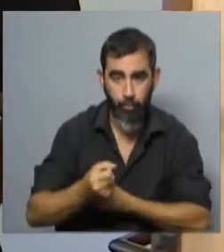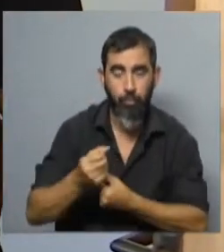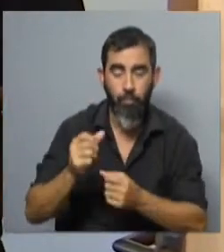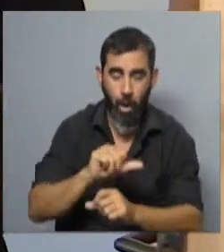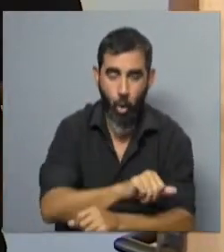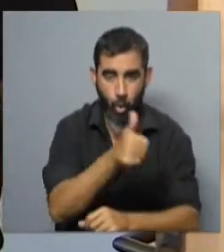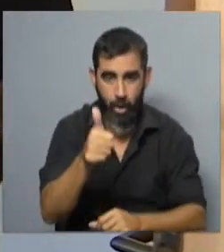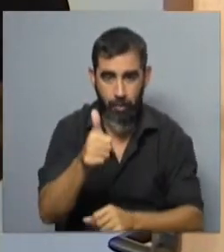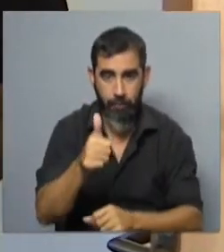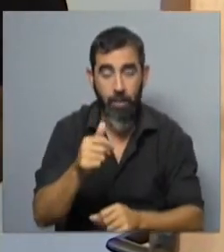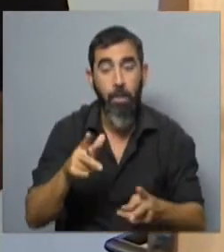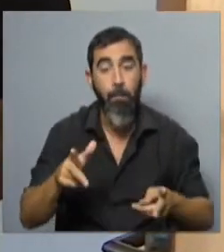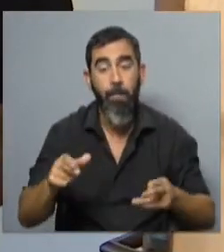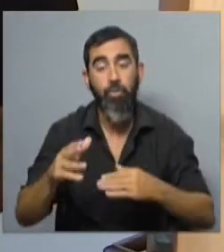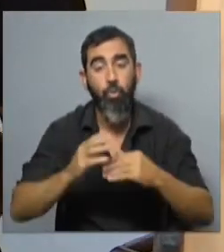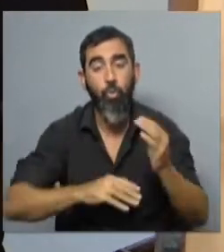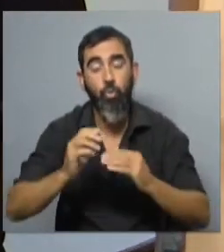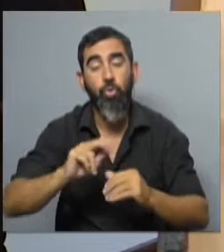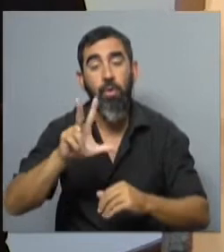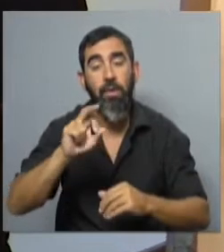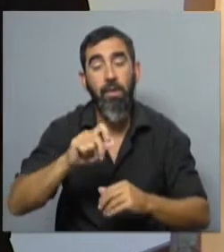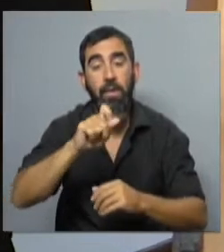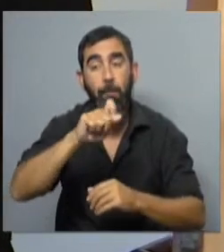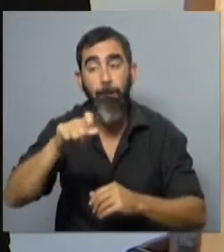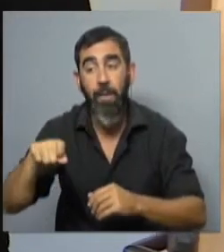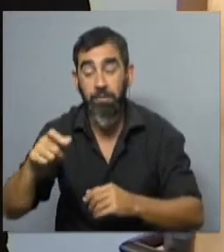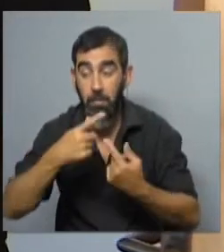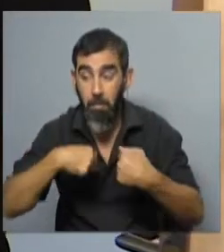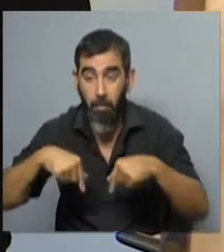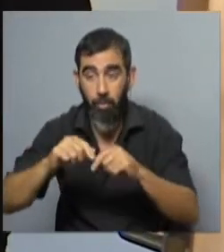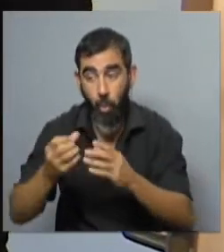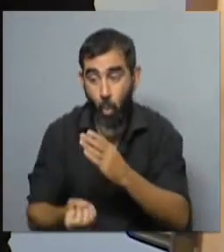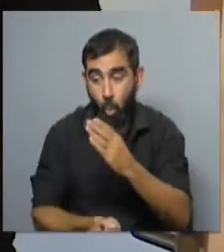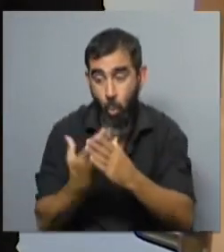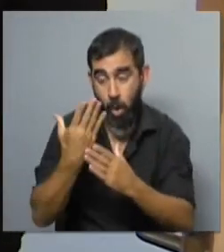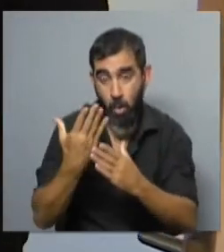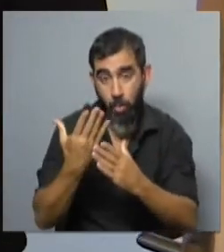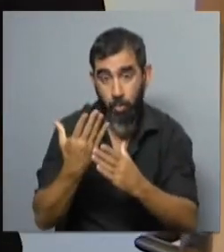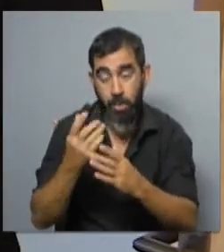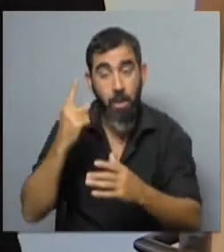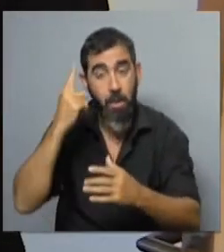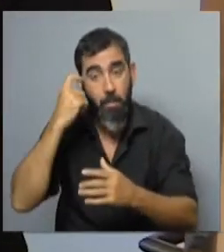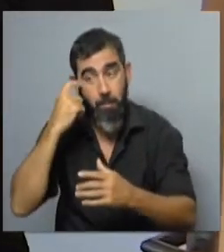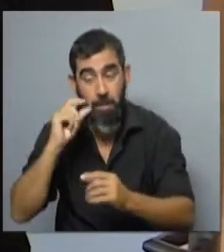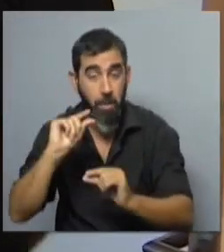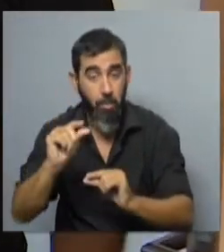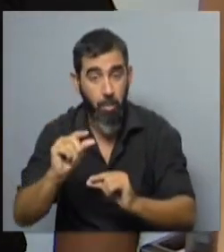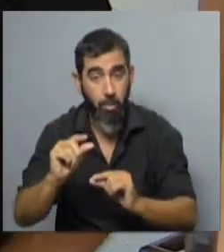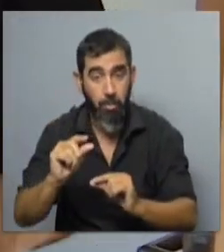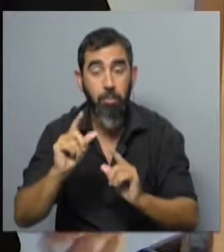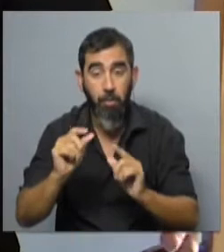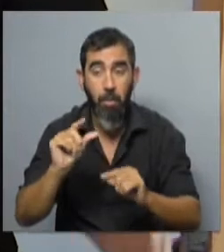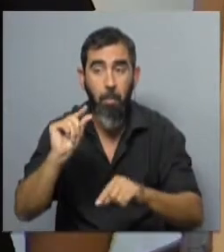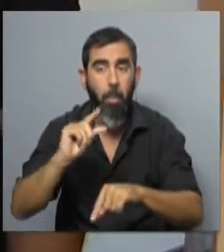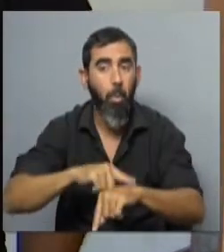concretara. Y el plazo de obra fueron 30 meses. Para hacer un proyecto que para nosotros era nuevo y con la experiencia no, tampoco se fue